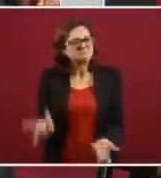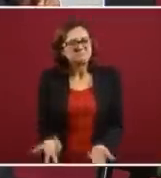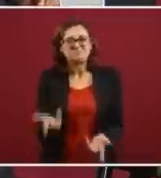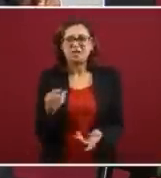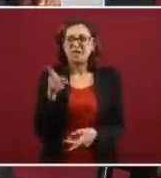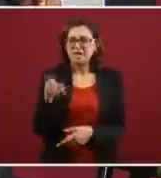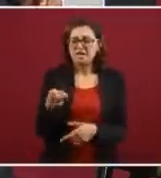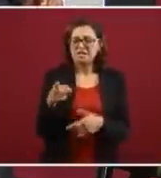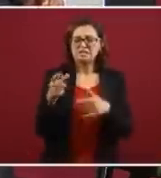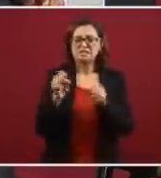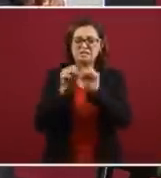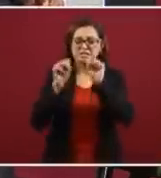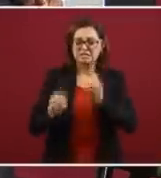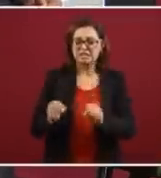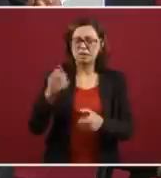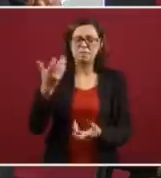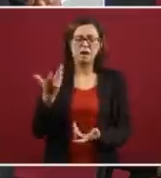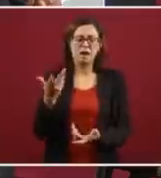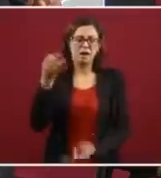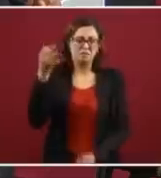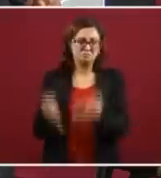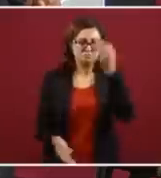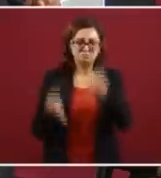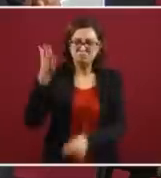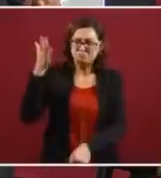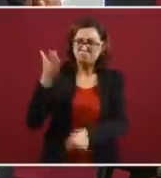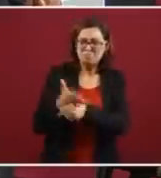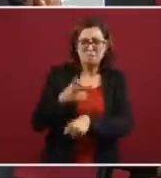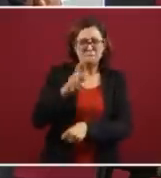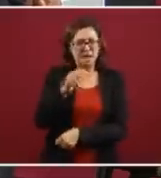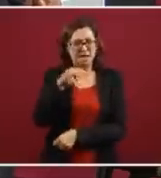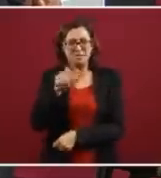del sistema de justicia penal.